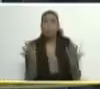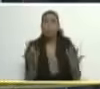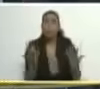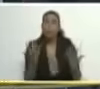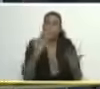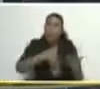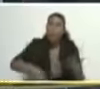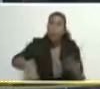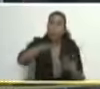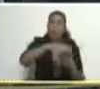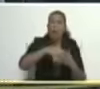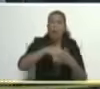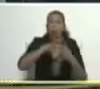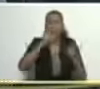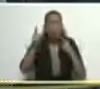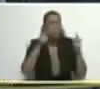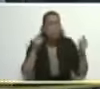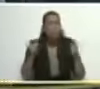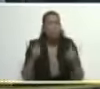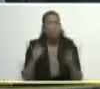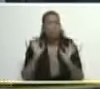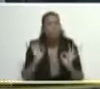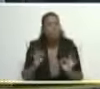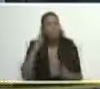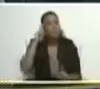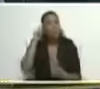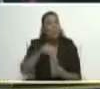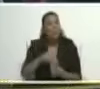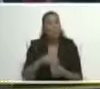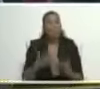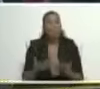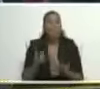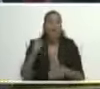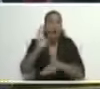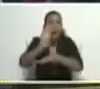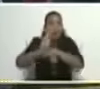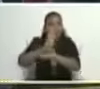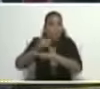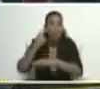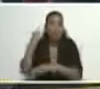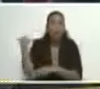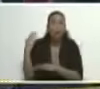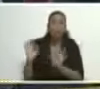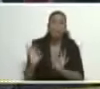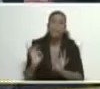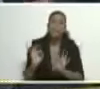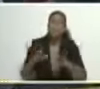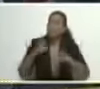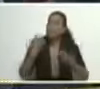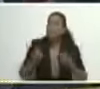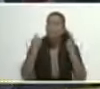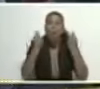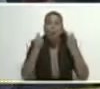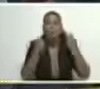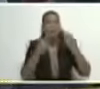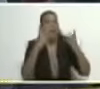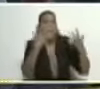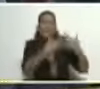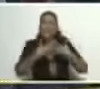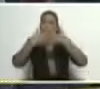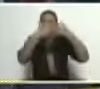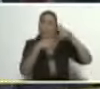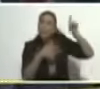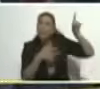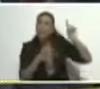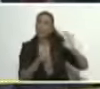el norte global, y por ello que Antigua y Barbuda sigue instando a Estados Unidos